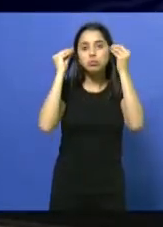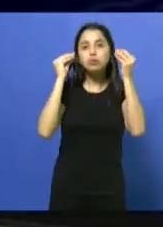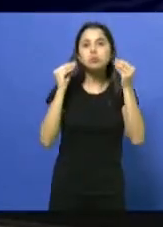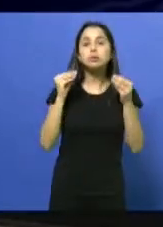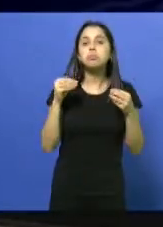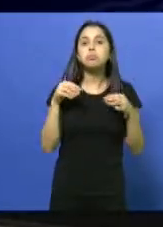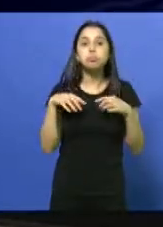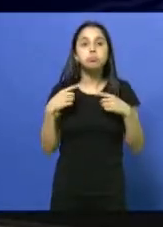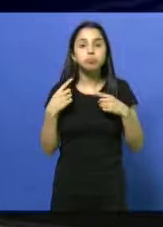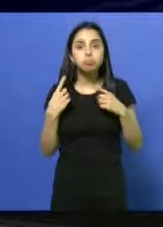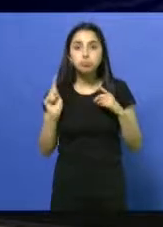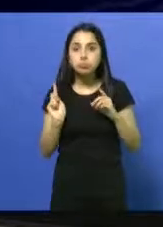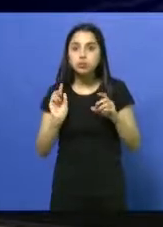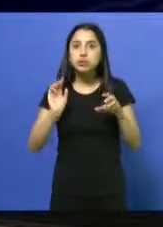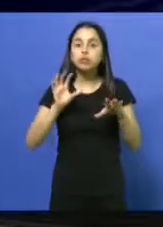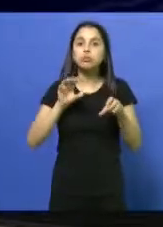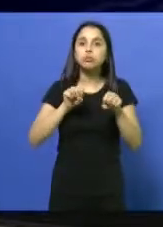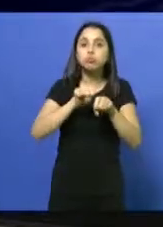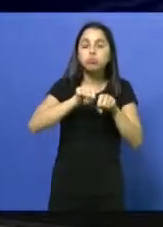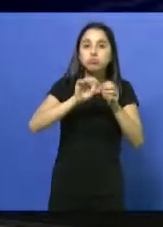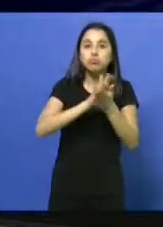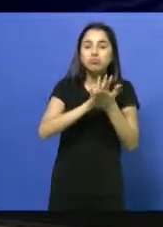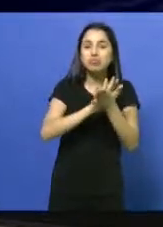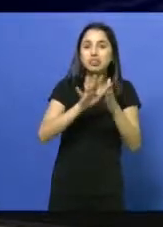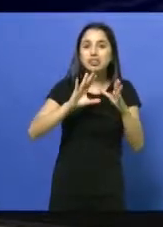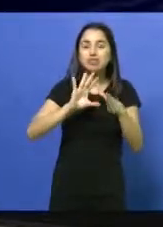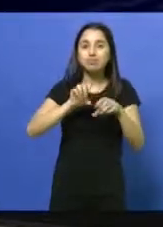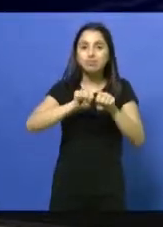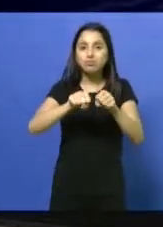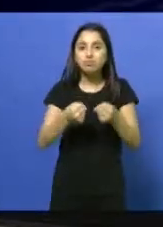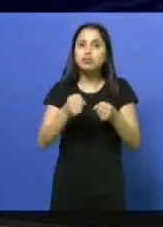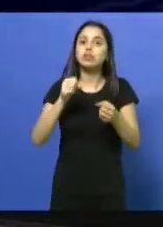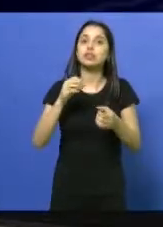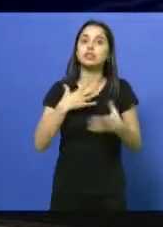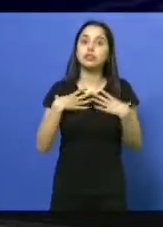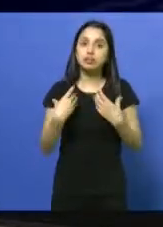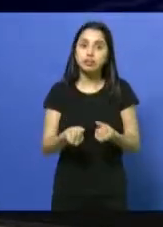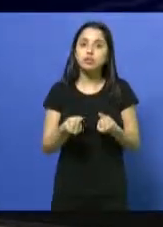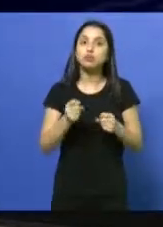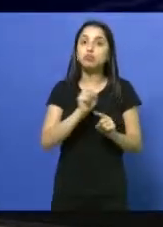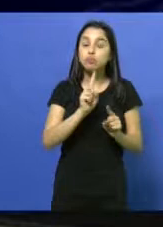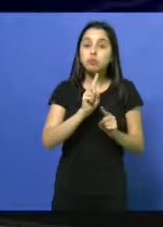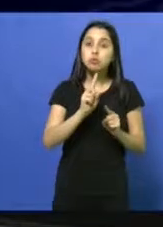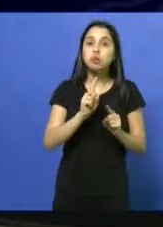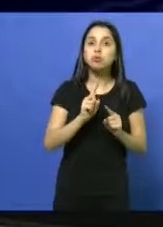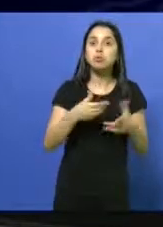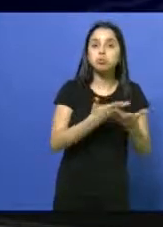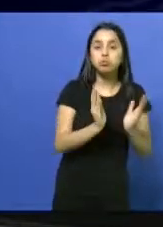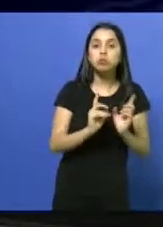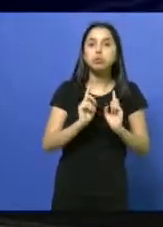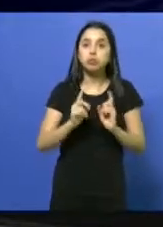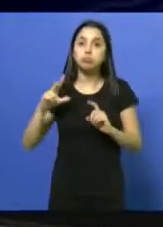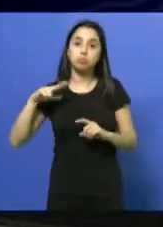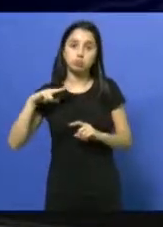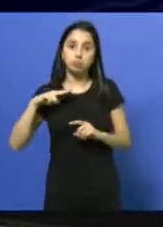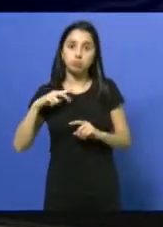la educación, cuando la crisis afecta como está afectando la salud, es más que preocupante. No solamente en lo público, sino también en lo privado. Y